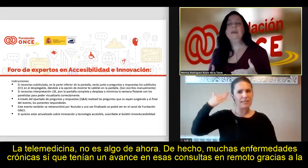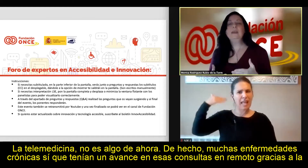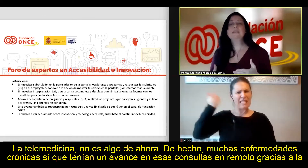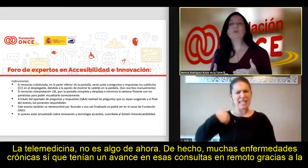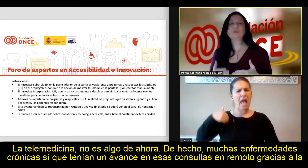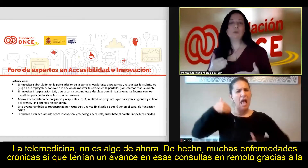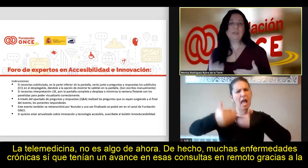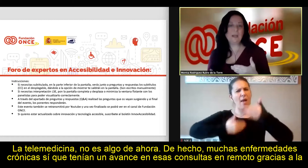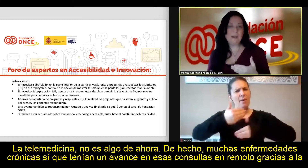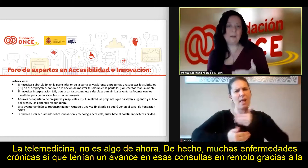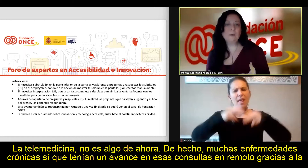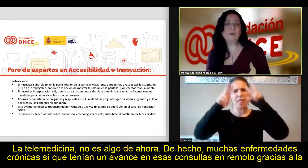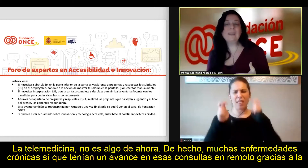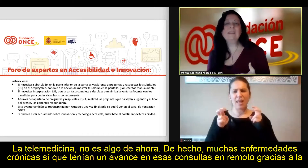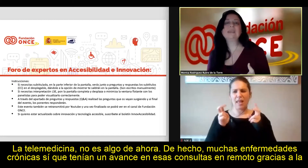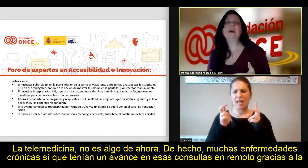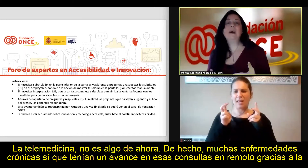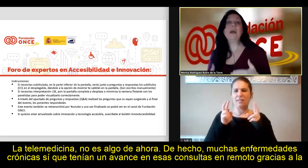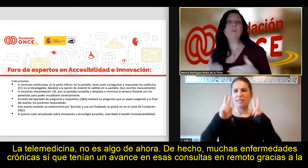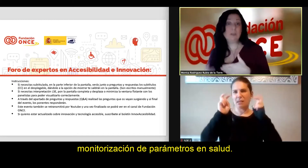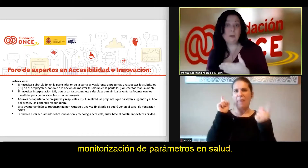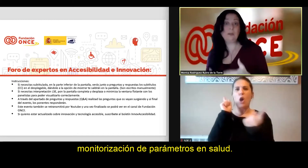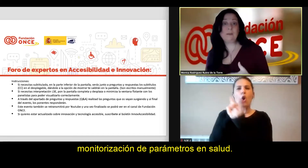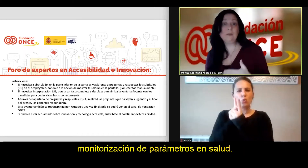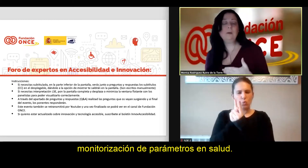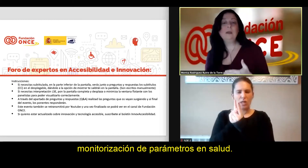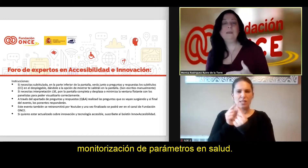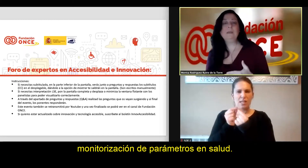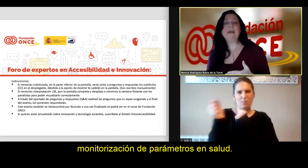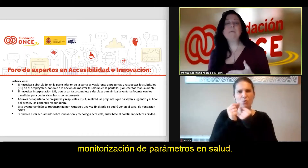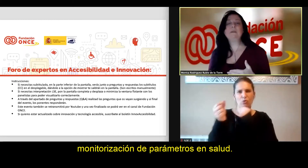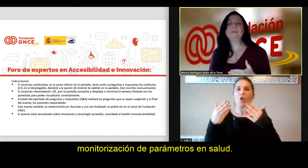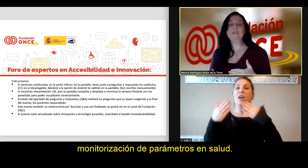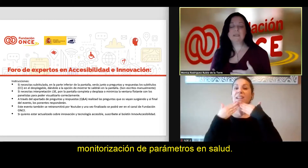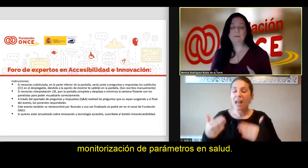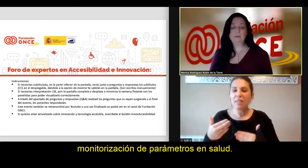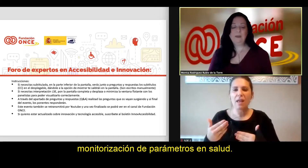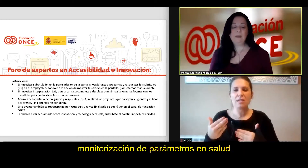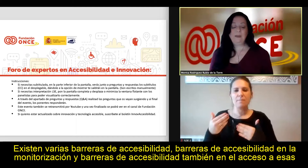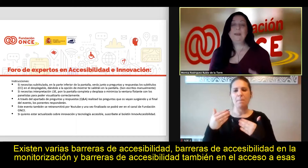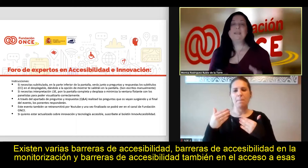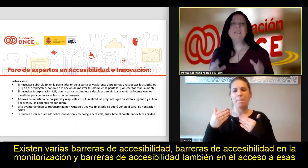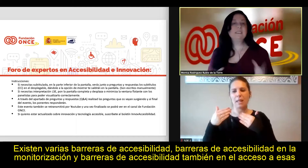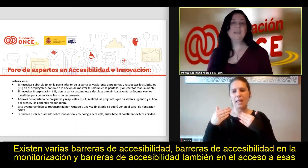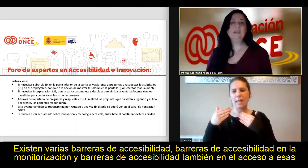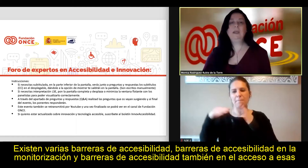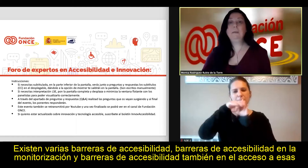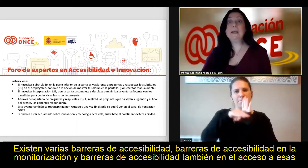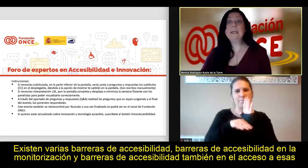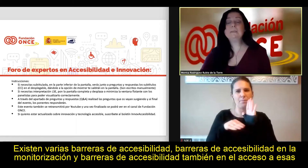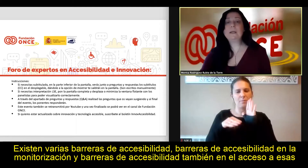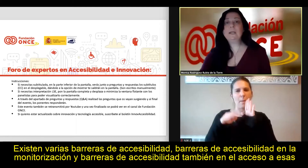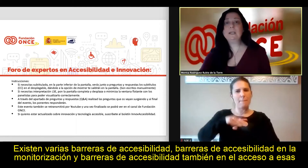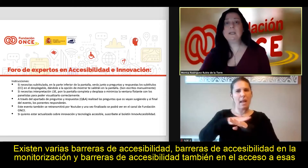en estas consultas en remoto gracias a la monitorización de parámetros en salud. Existen